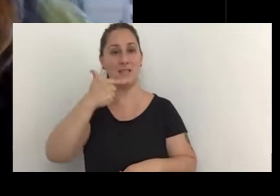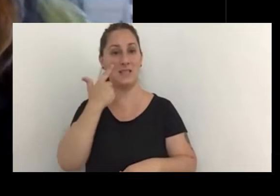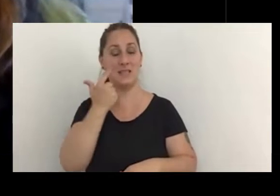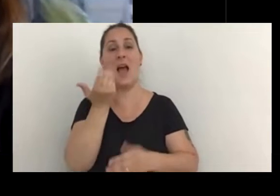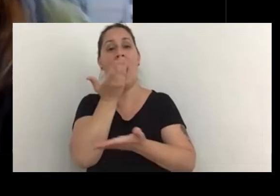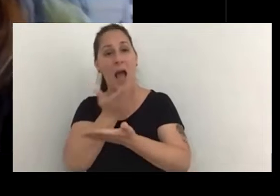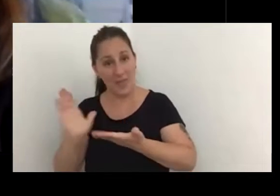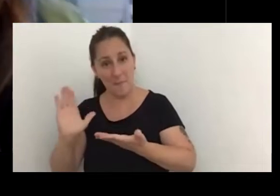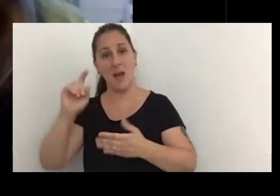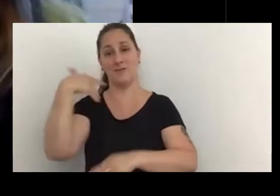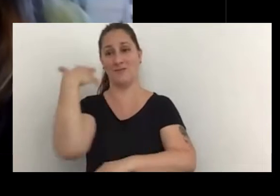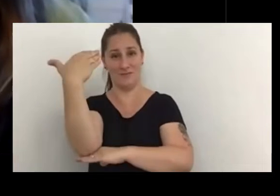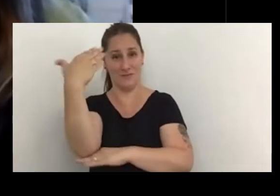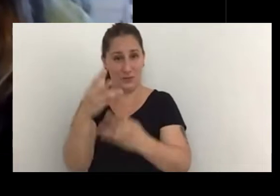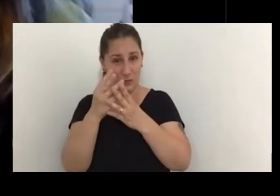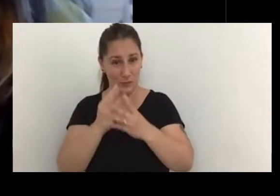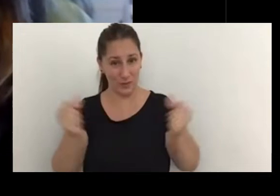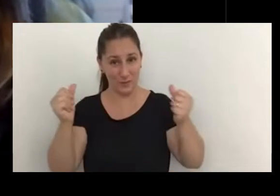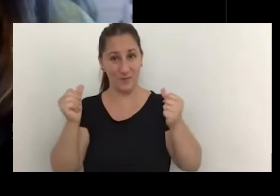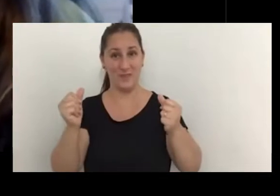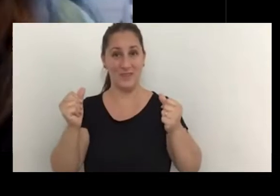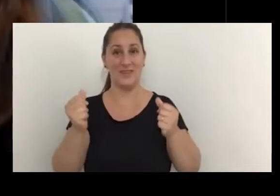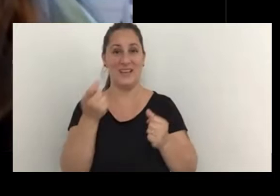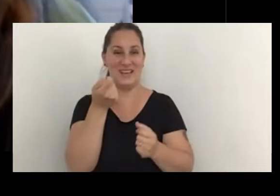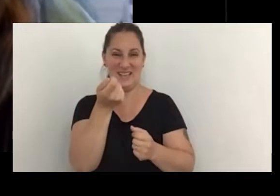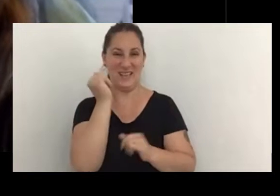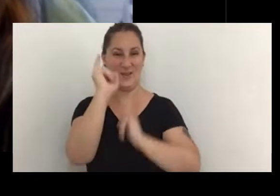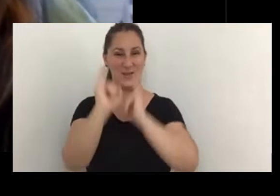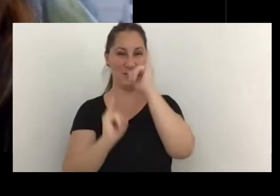finalizar la exposición de Cristina, como recién justo les adelantaba Cris,